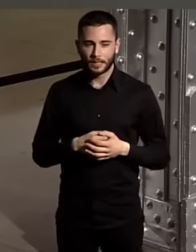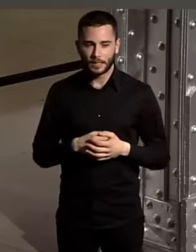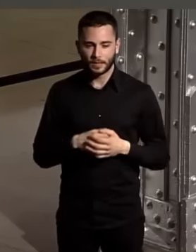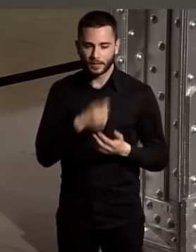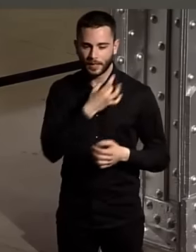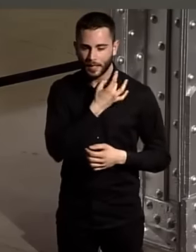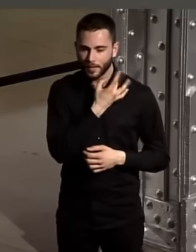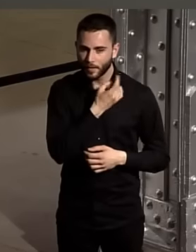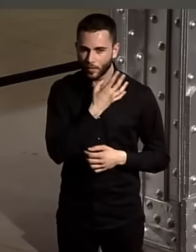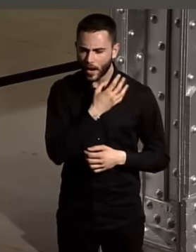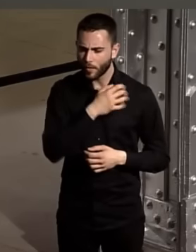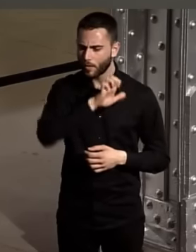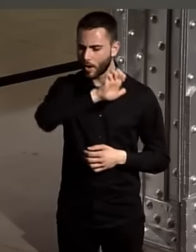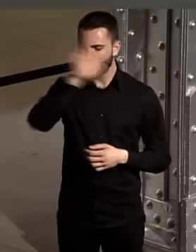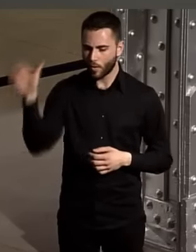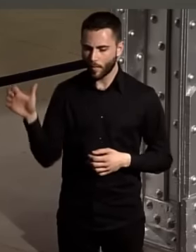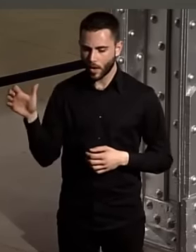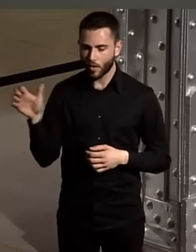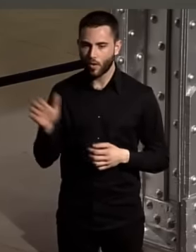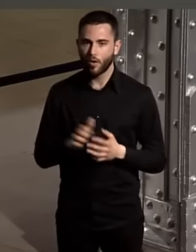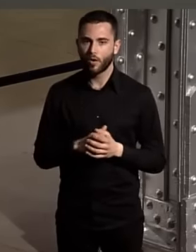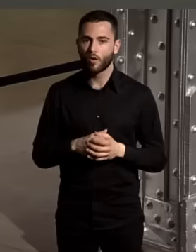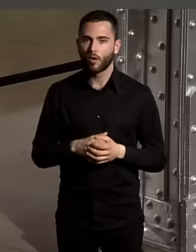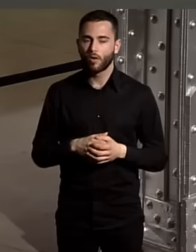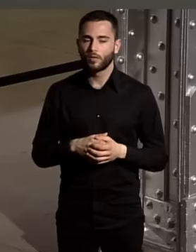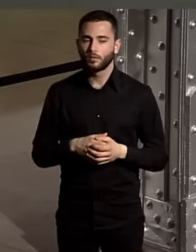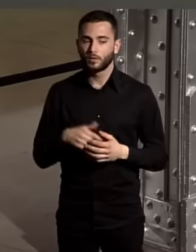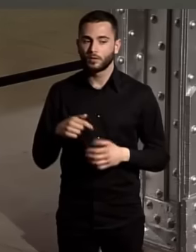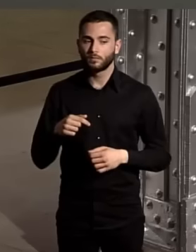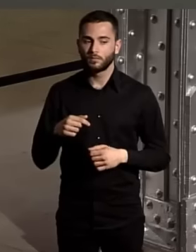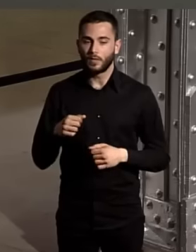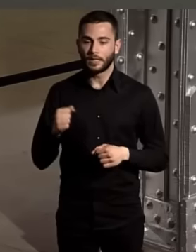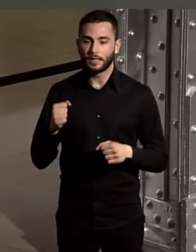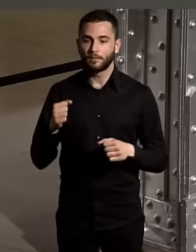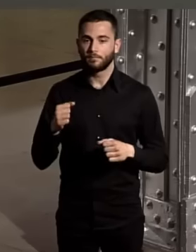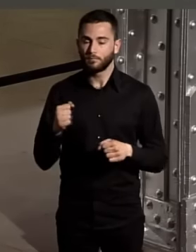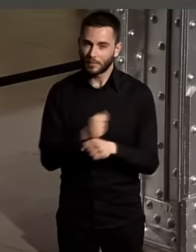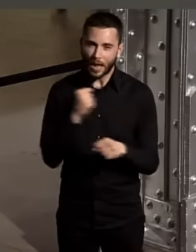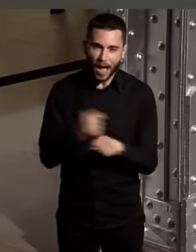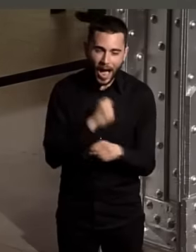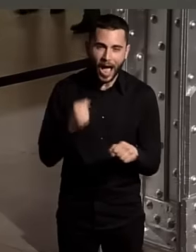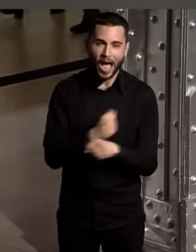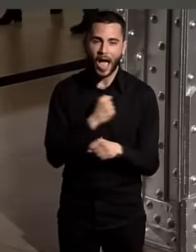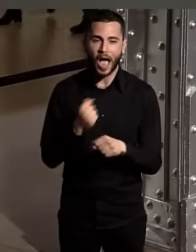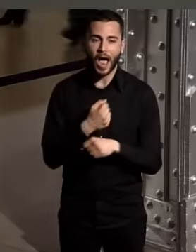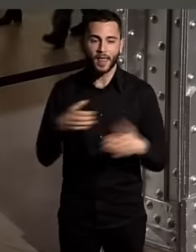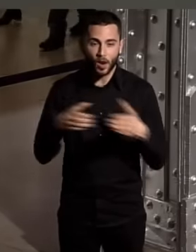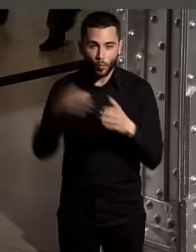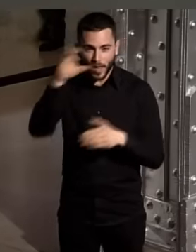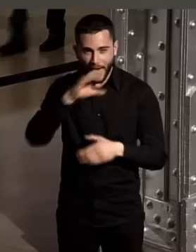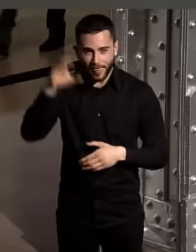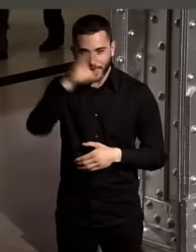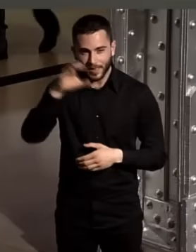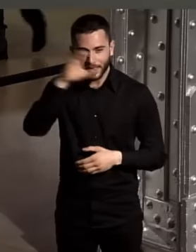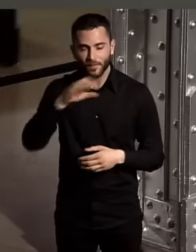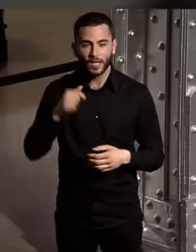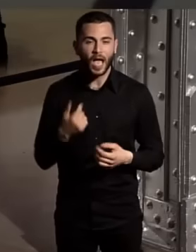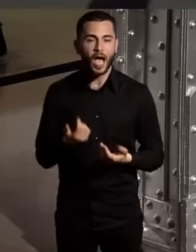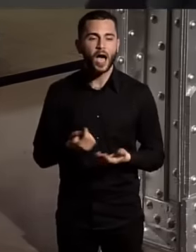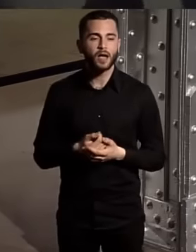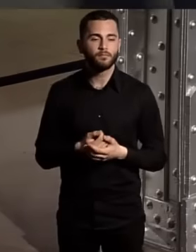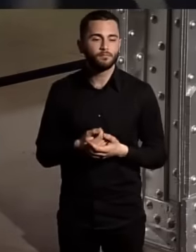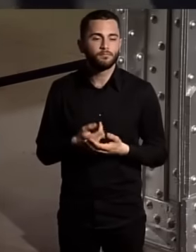europeo en teoría y y hay una cosa a trabajar aquí de de de de cómo la comunidad científica tiene que tener